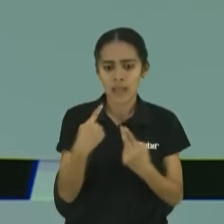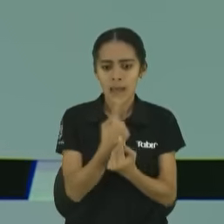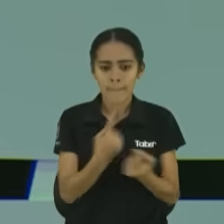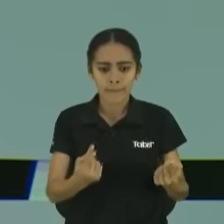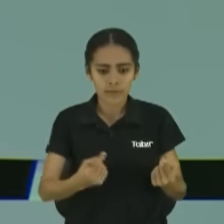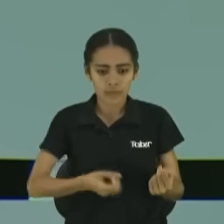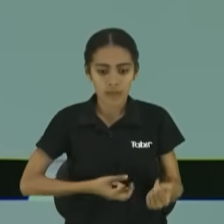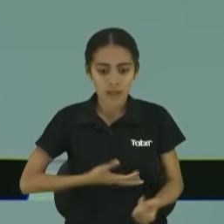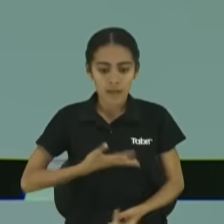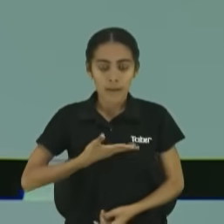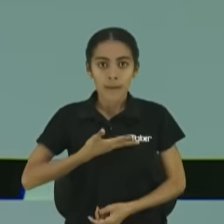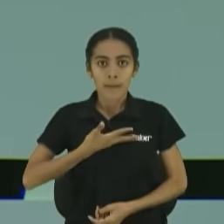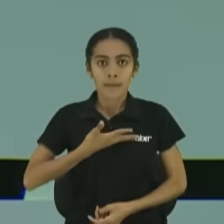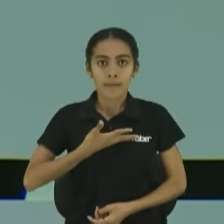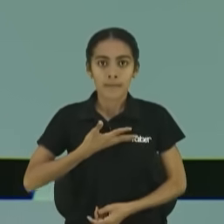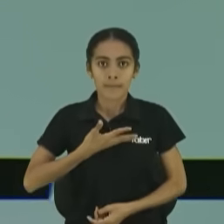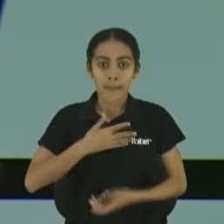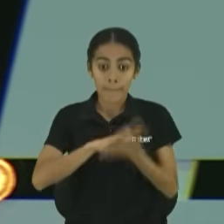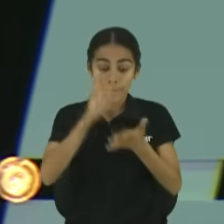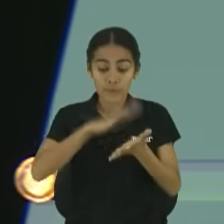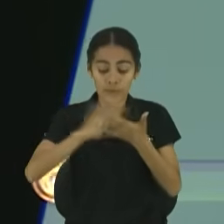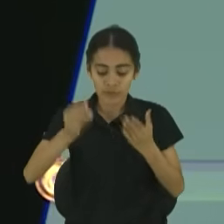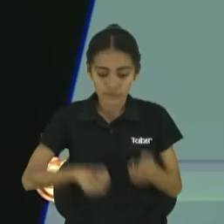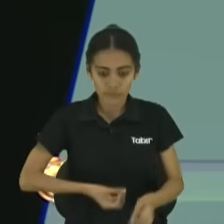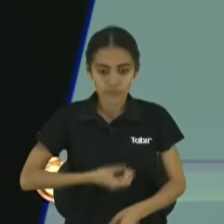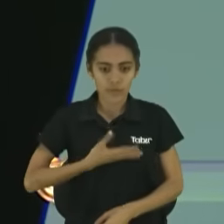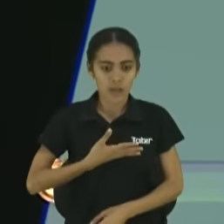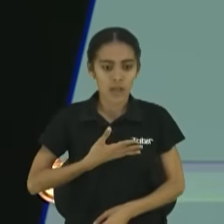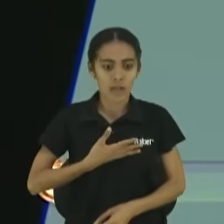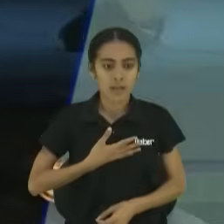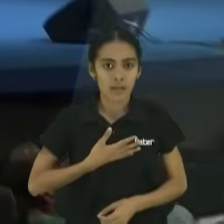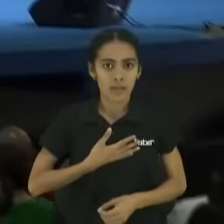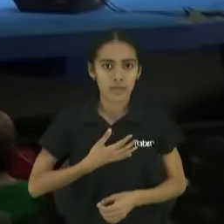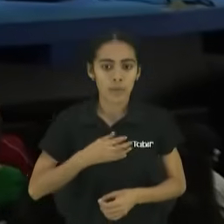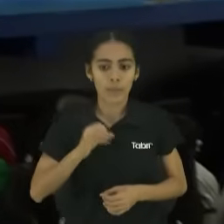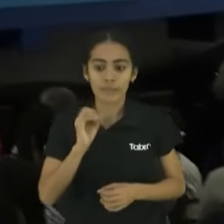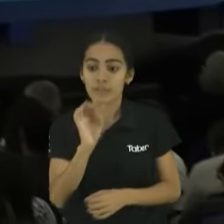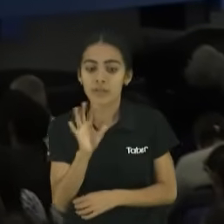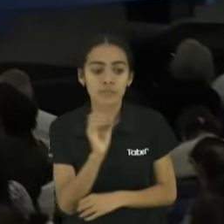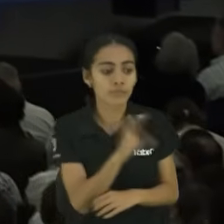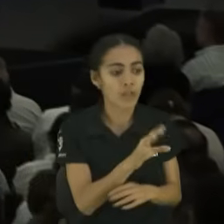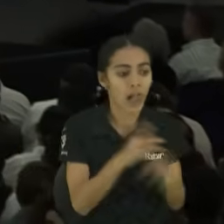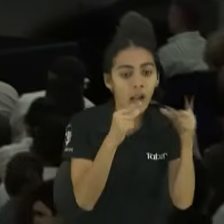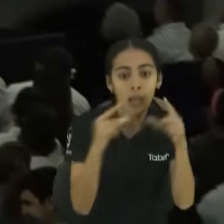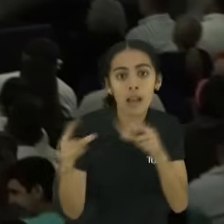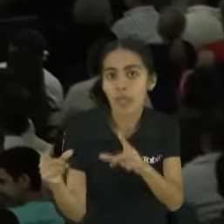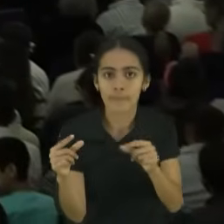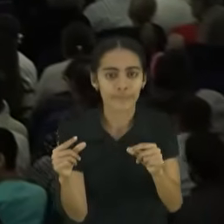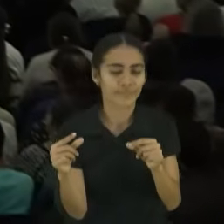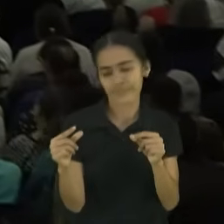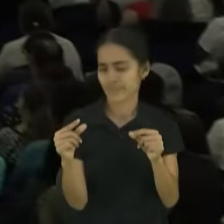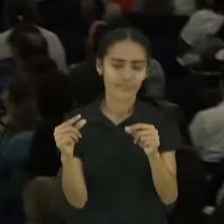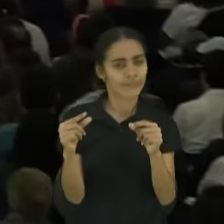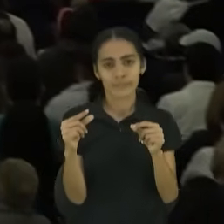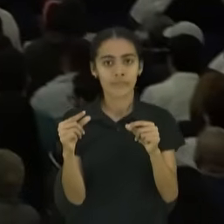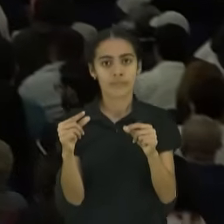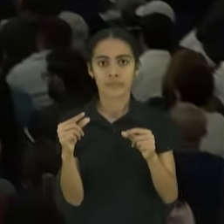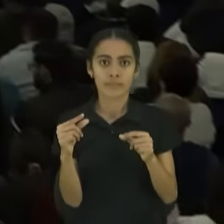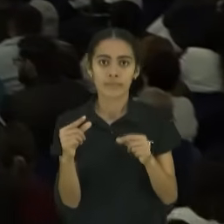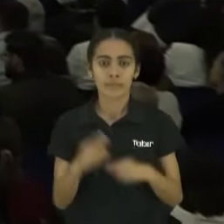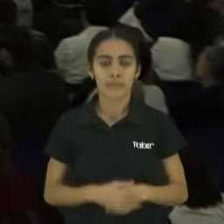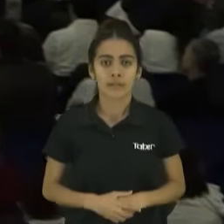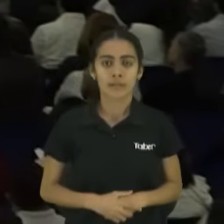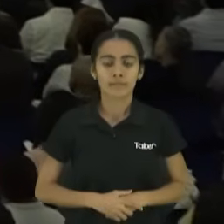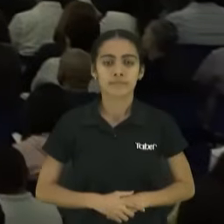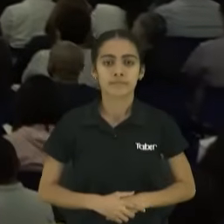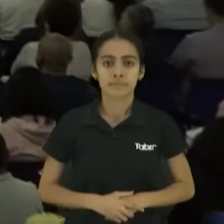a medio mundo. Eso hacían los demonios. Preste atención, en el Nuevo Testamento había un tipo que tenía un business, tenía una niña que era vidente.